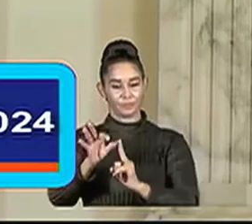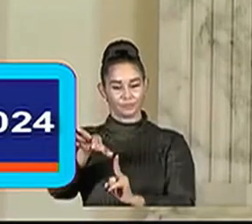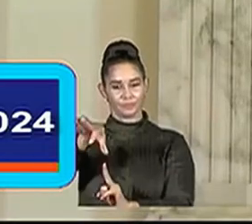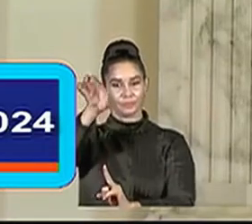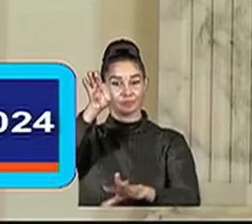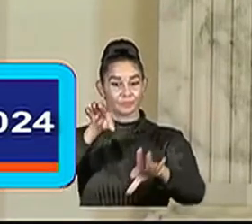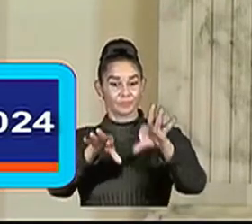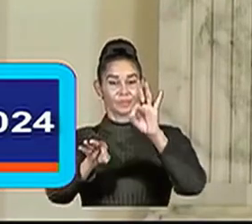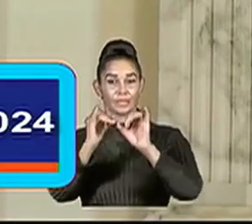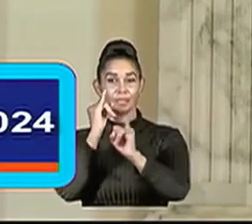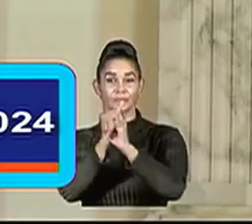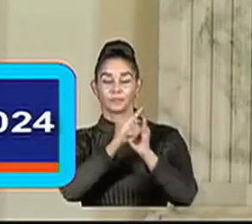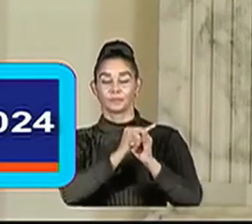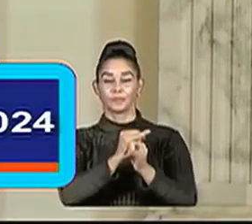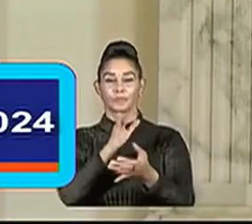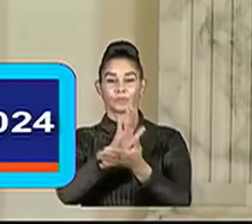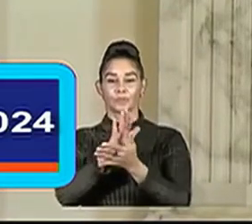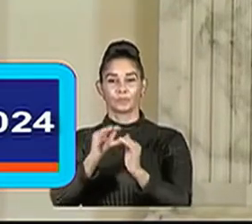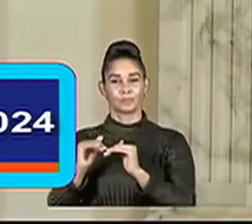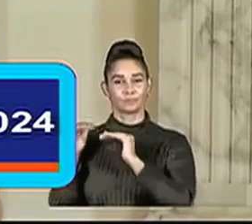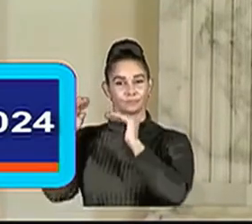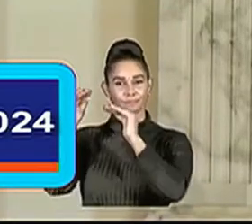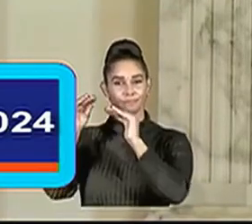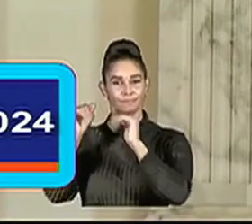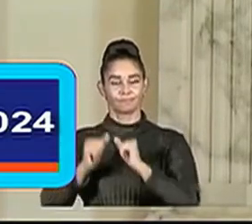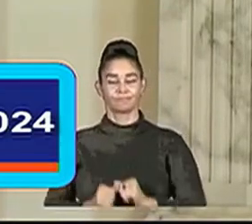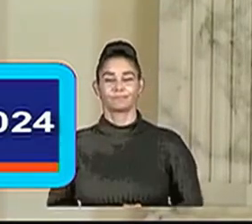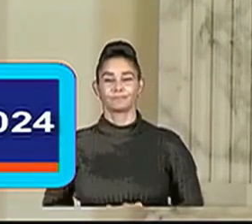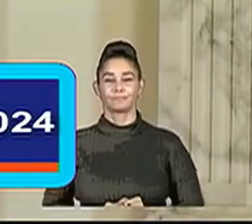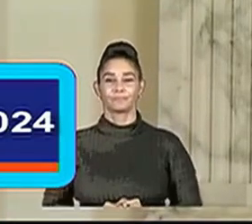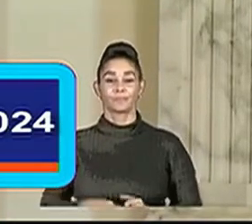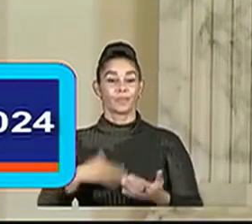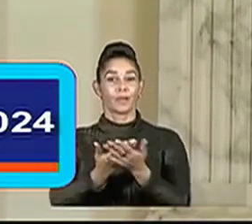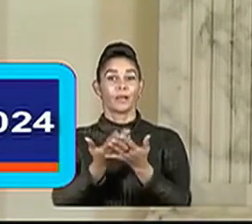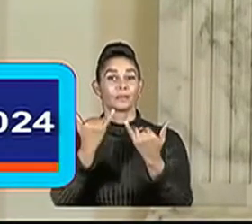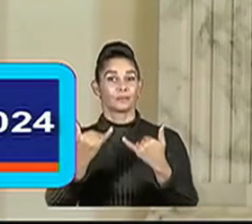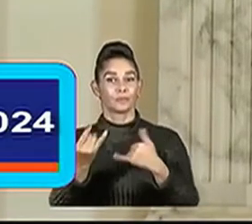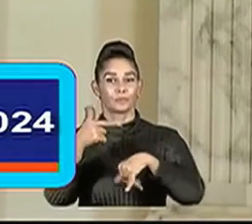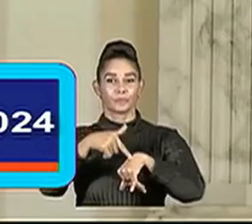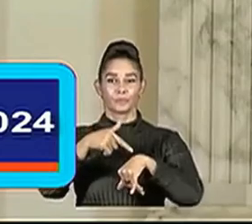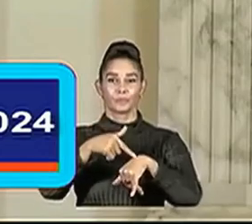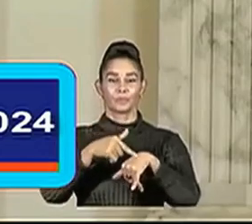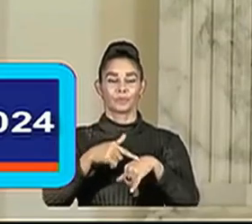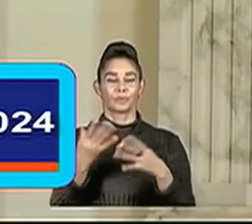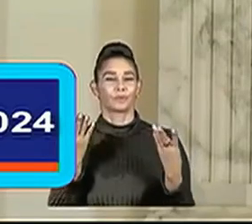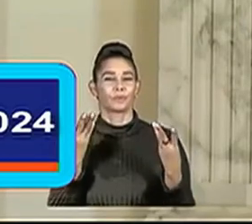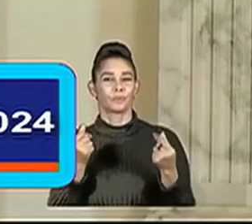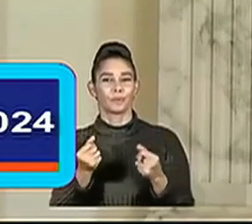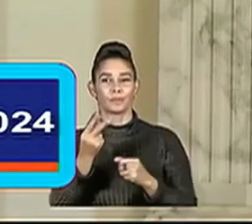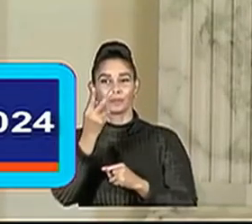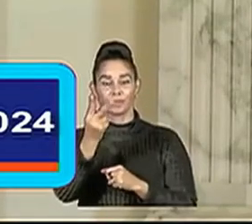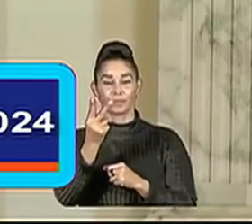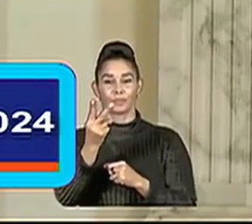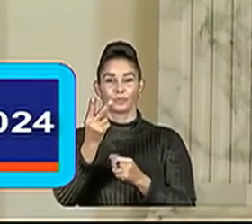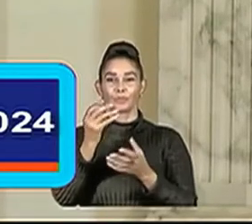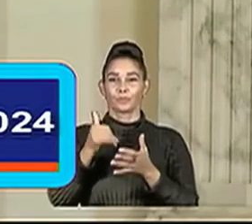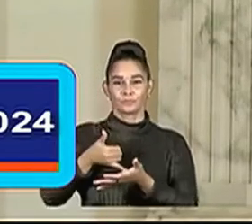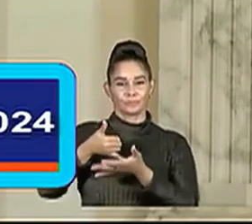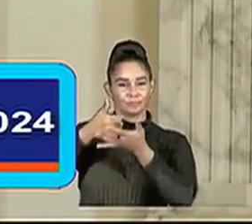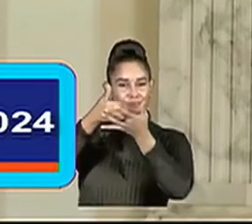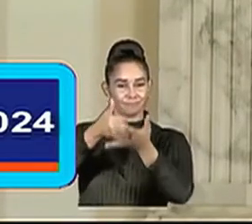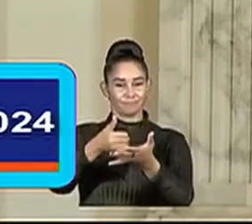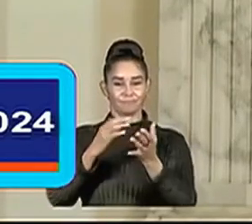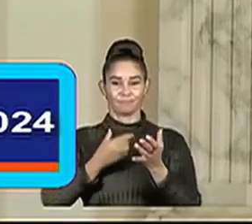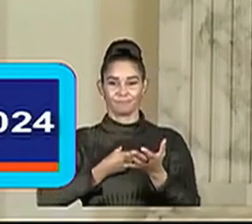instituciones de educación superior. Hasta el momento ha habido 2 ediciones de